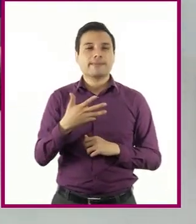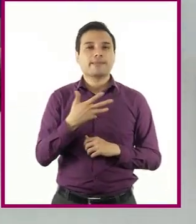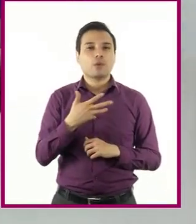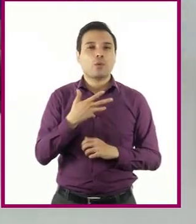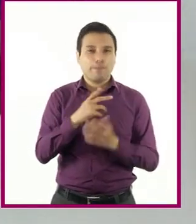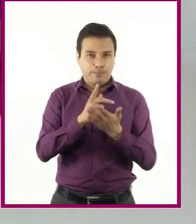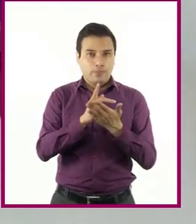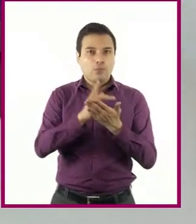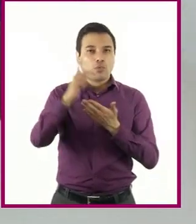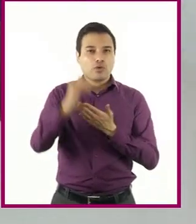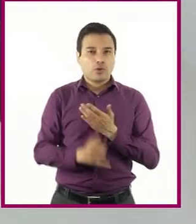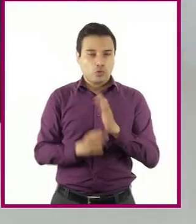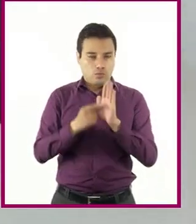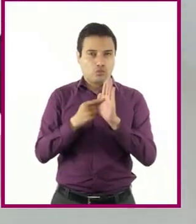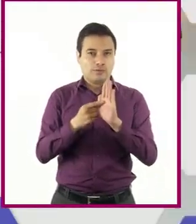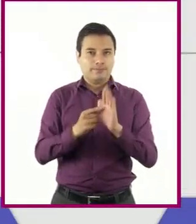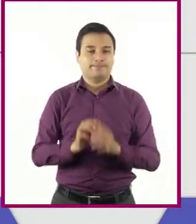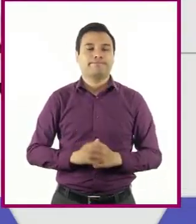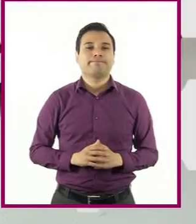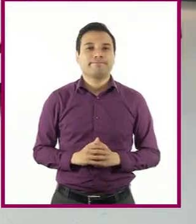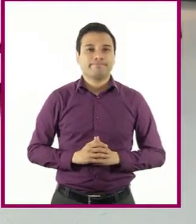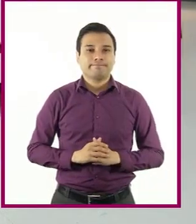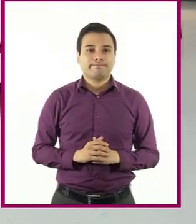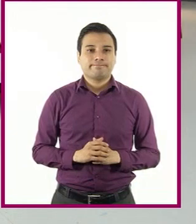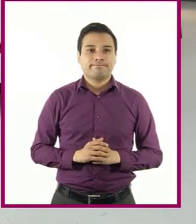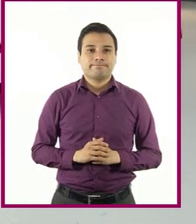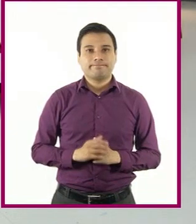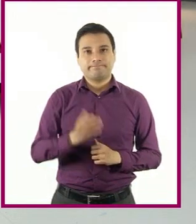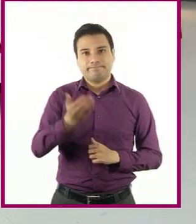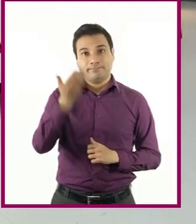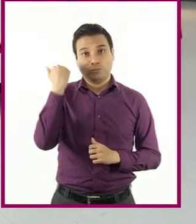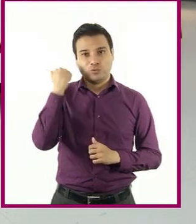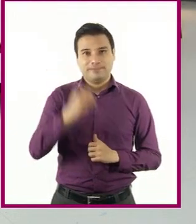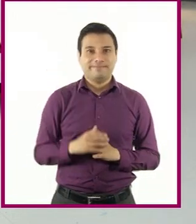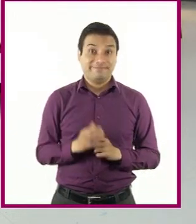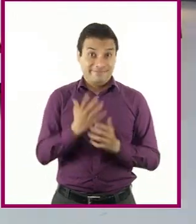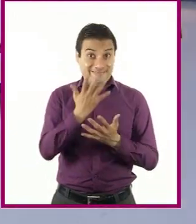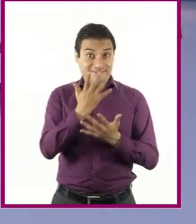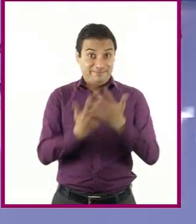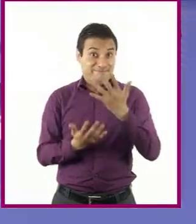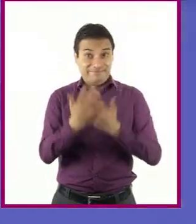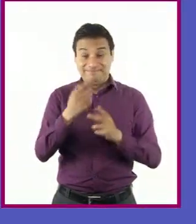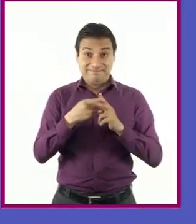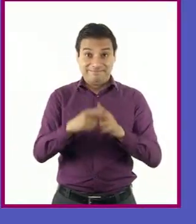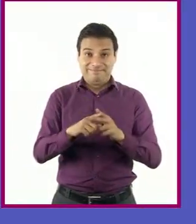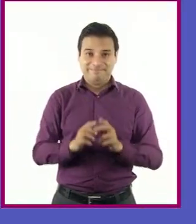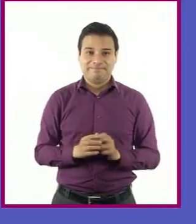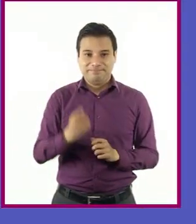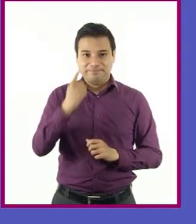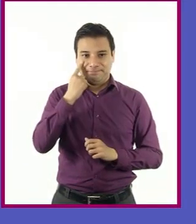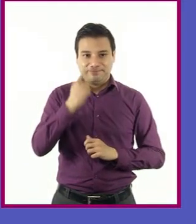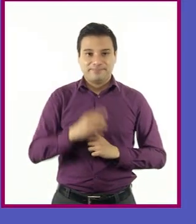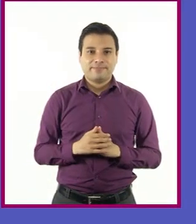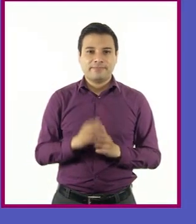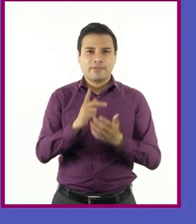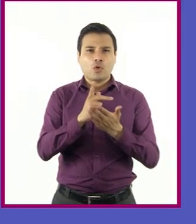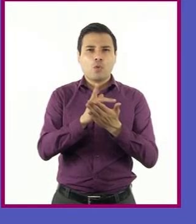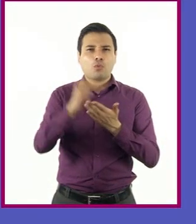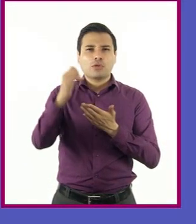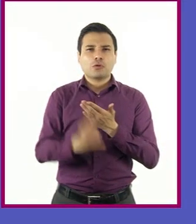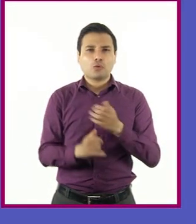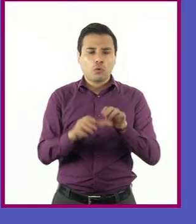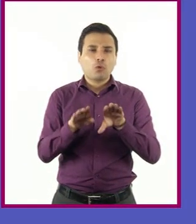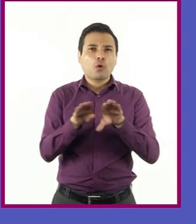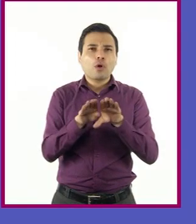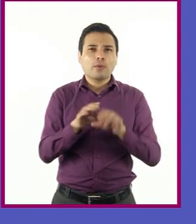funcionaría perfecto para la ocasión. ¿Nos acompañan? ¡Manos a la obra! El proyecto consiste en crear una